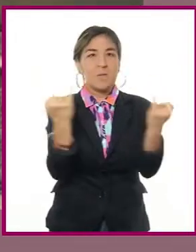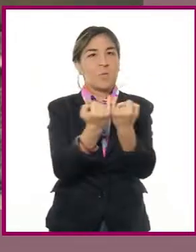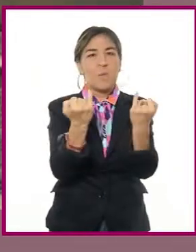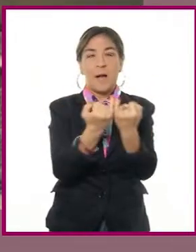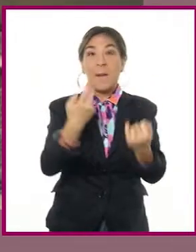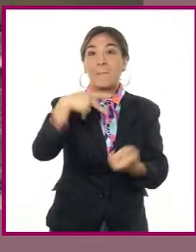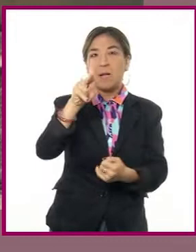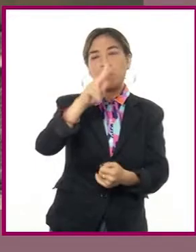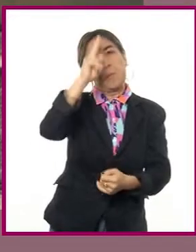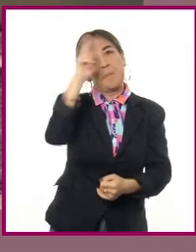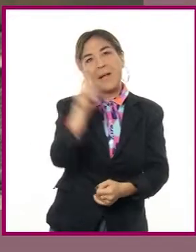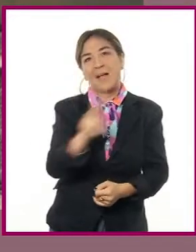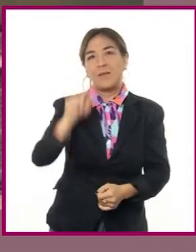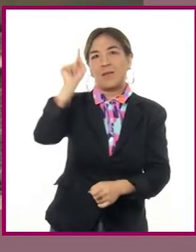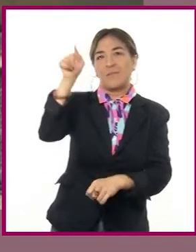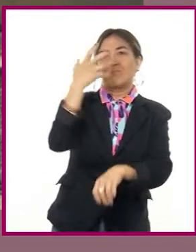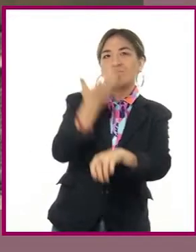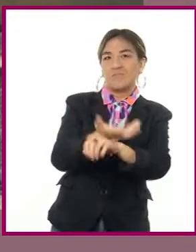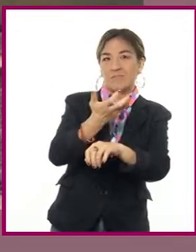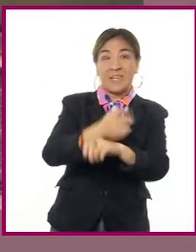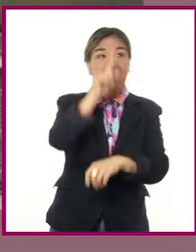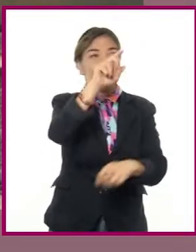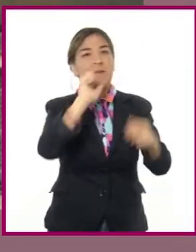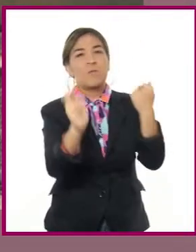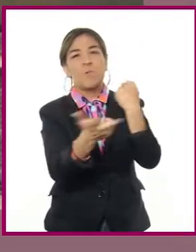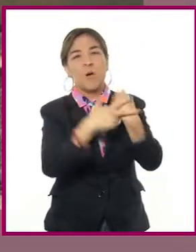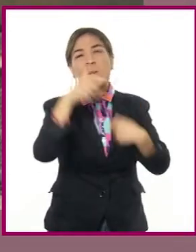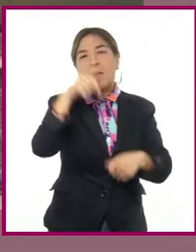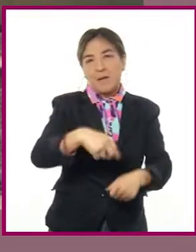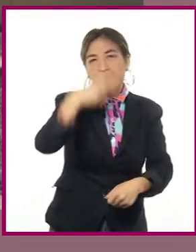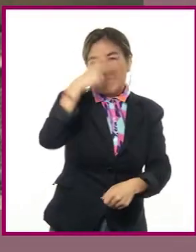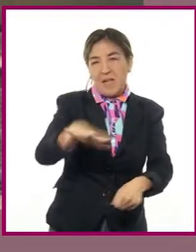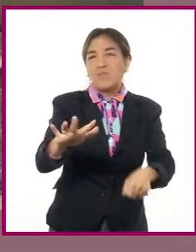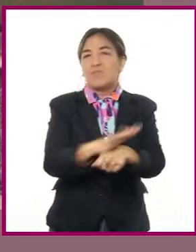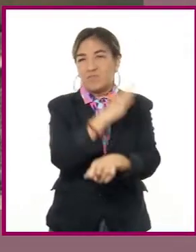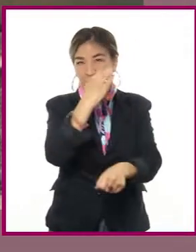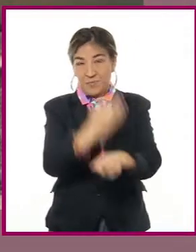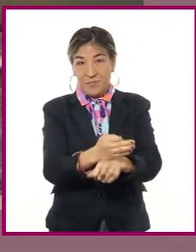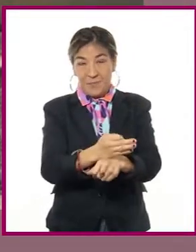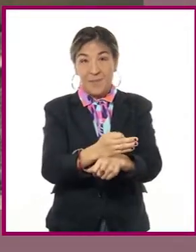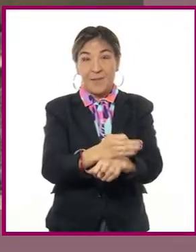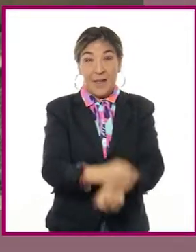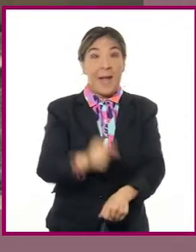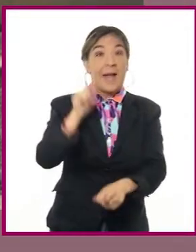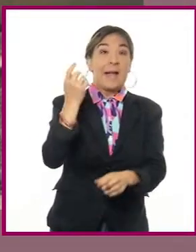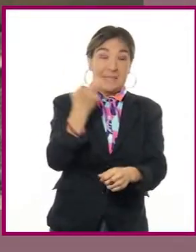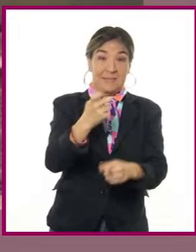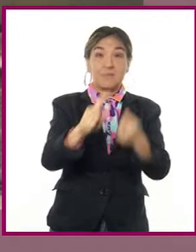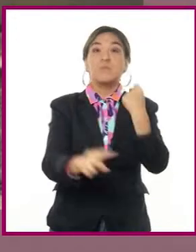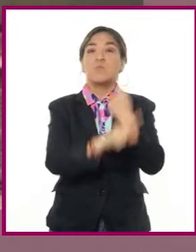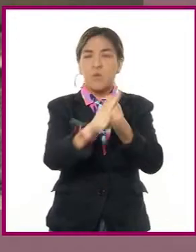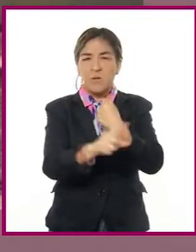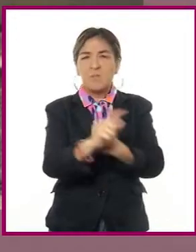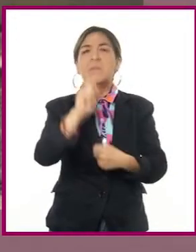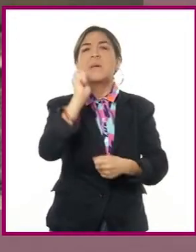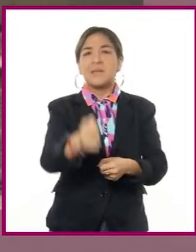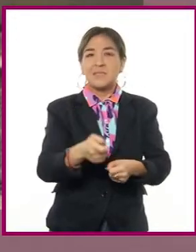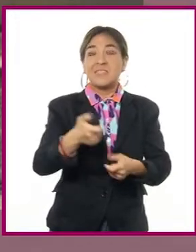como en Europa y en Estados Unidos. En esas condiciones,